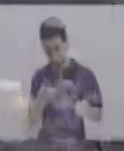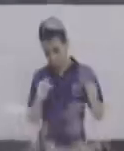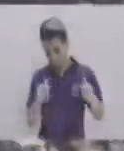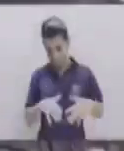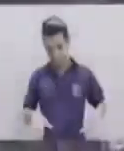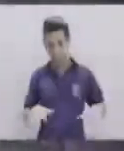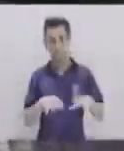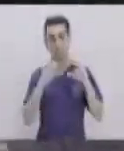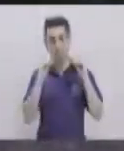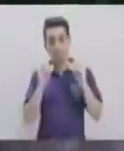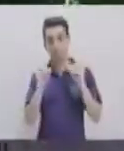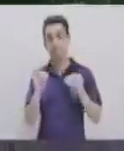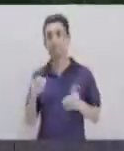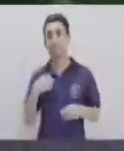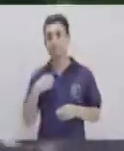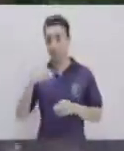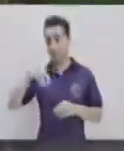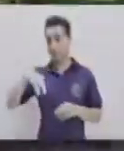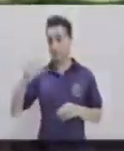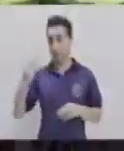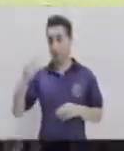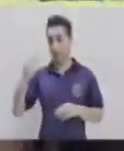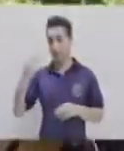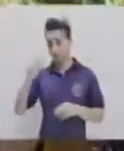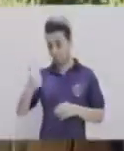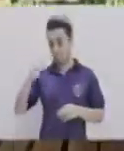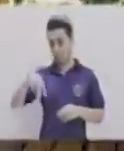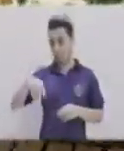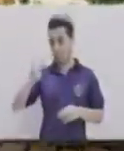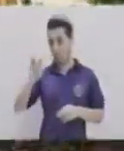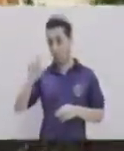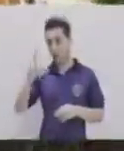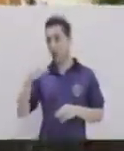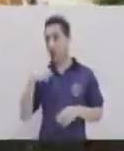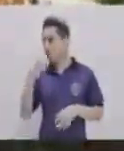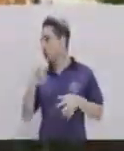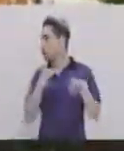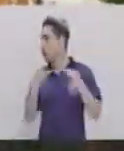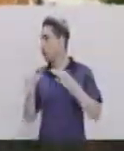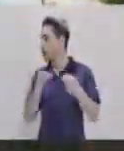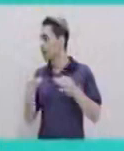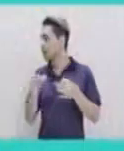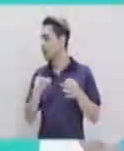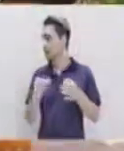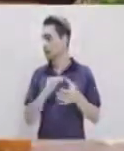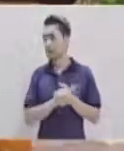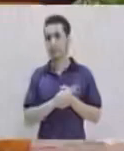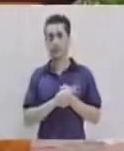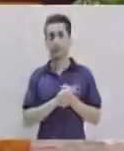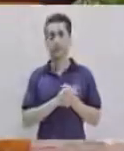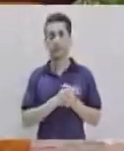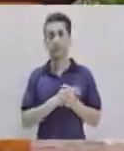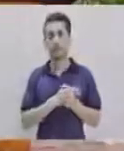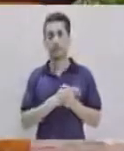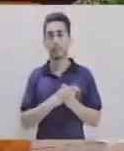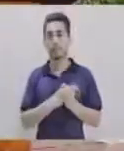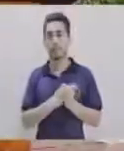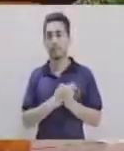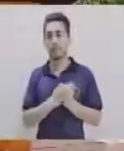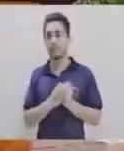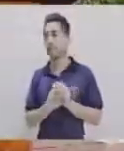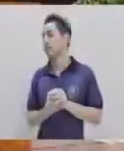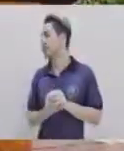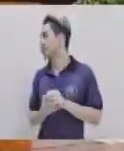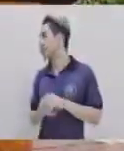Bienvenidos a este nuevo segmento de Aprendo en Casa. Mi nombre es Manolo Cruz y hoy voy a explicarles un poco de qué es la organología o cómo